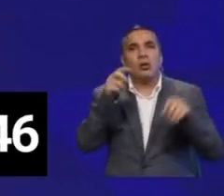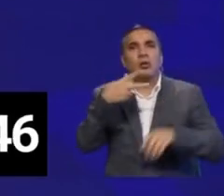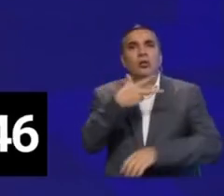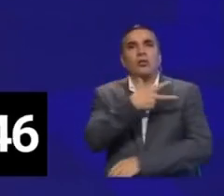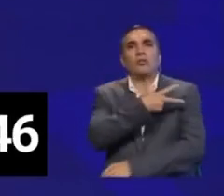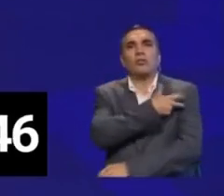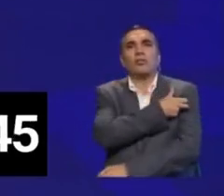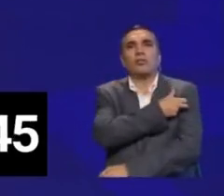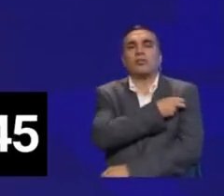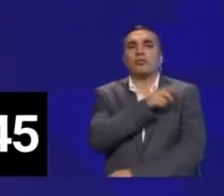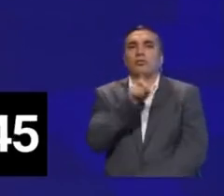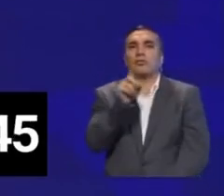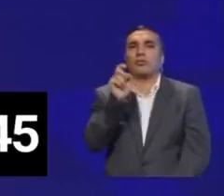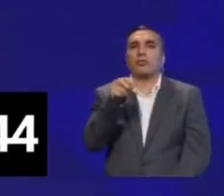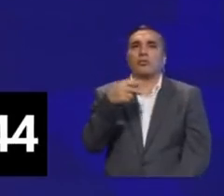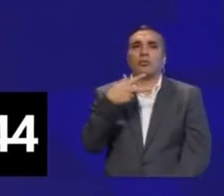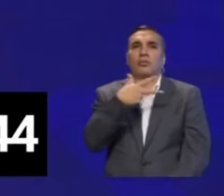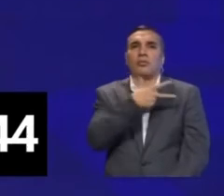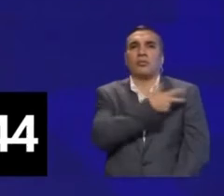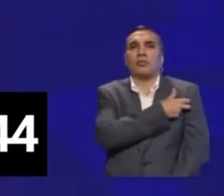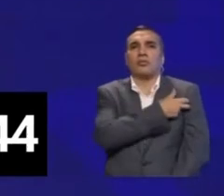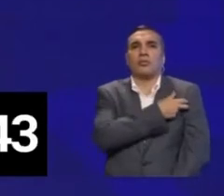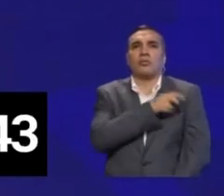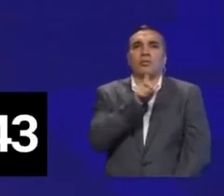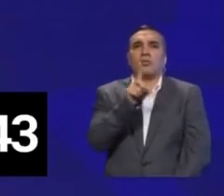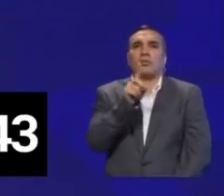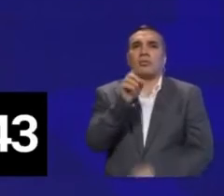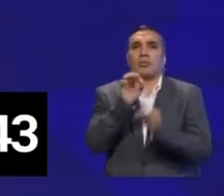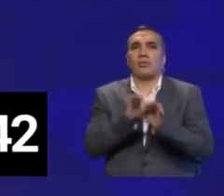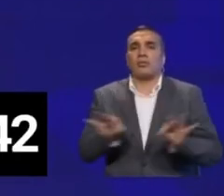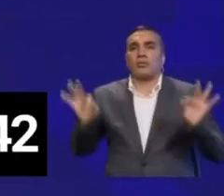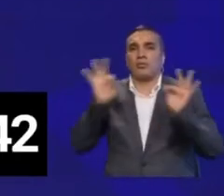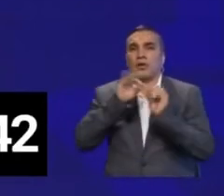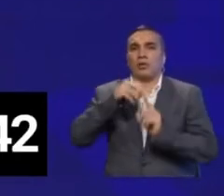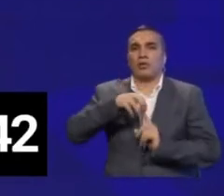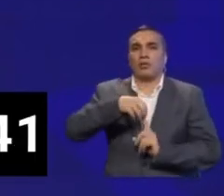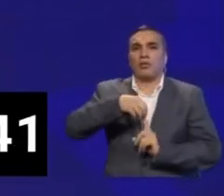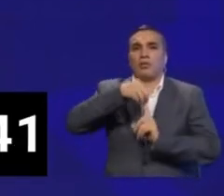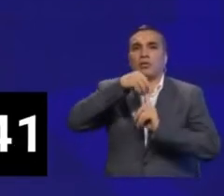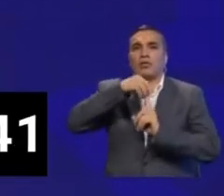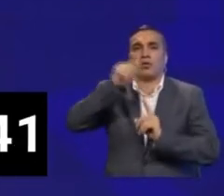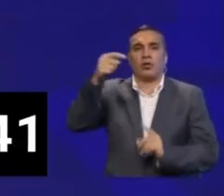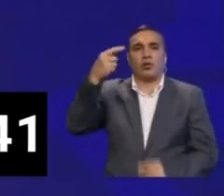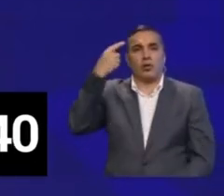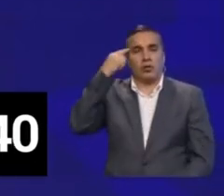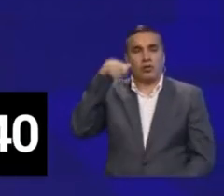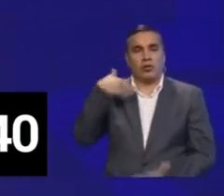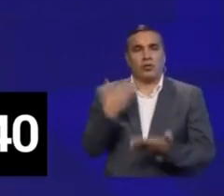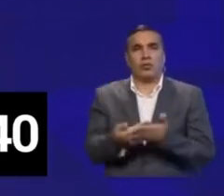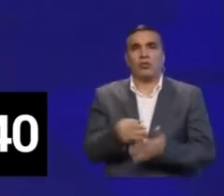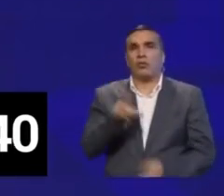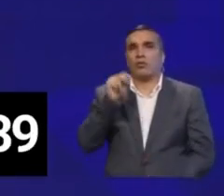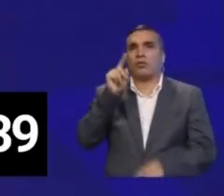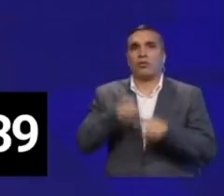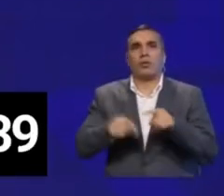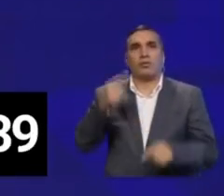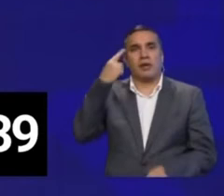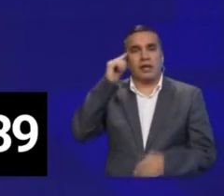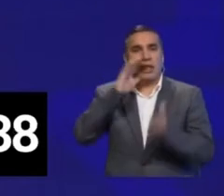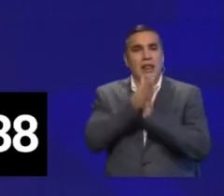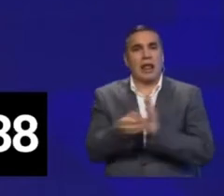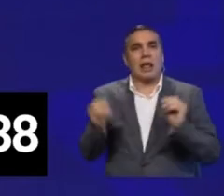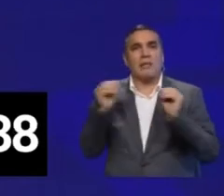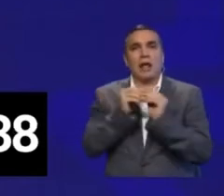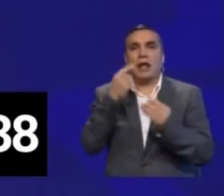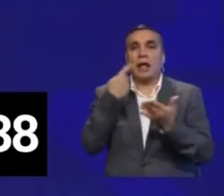vacunación. Hay que vacunar y esa es la prioridad del gobierno que venga. No puede pensar en nada que sea